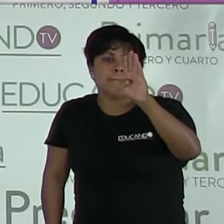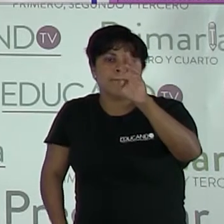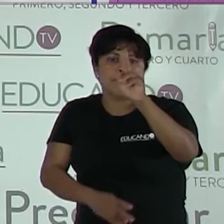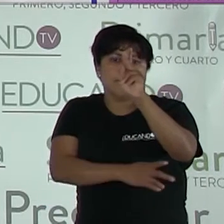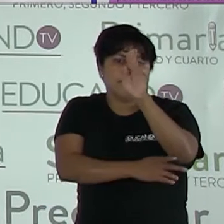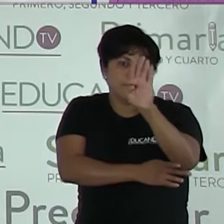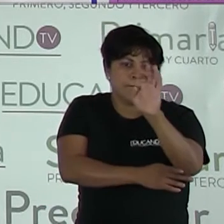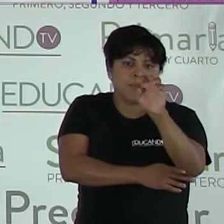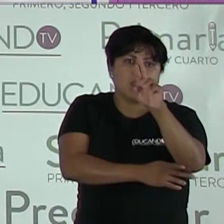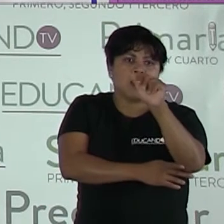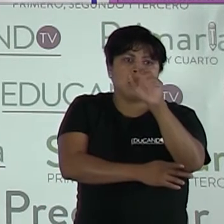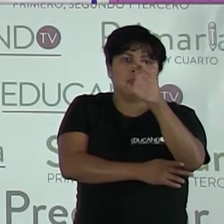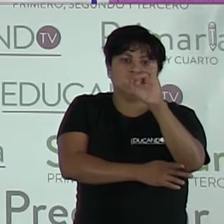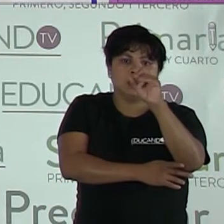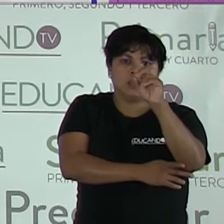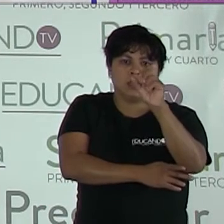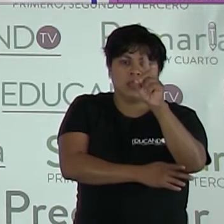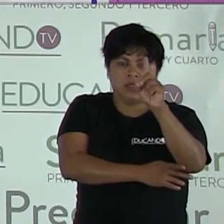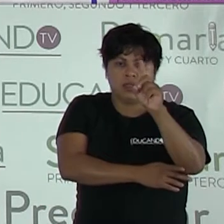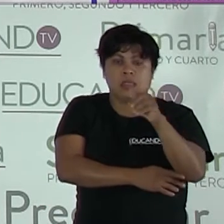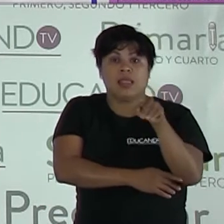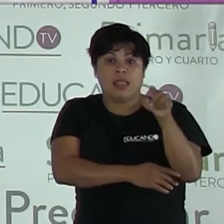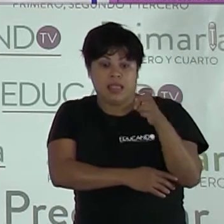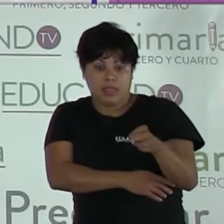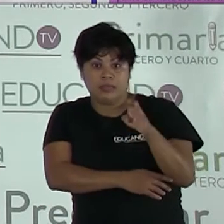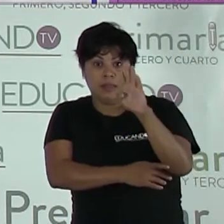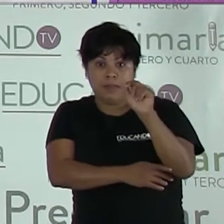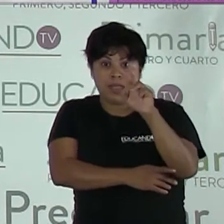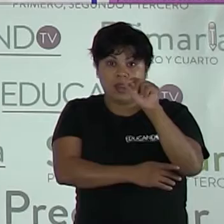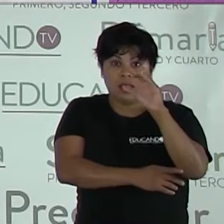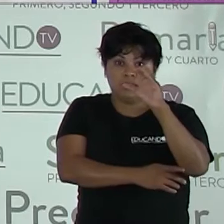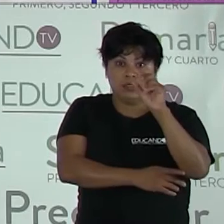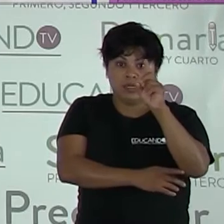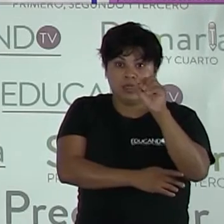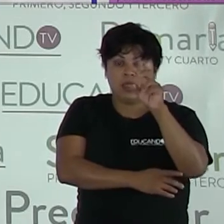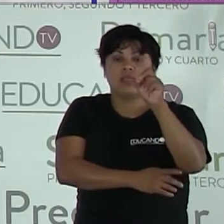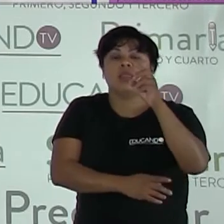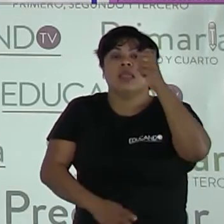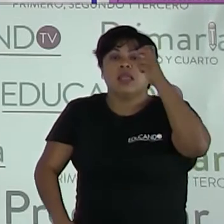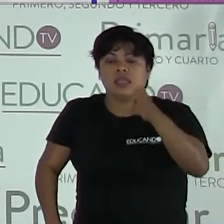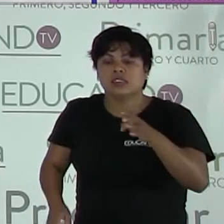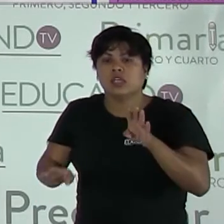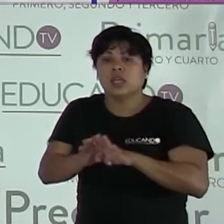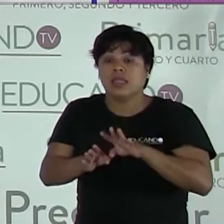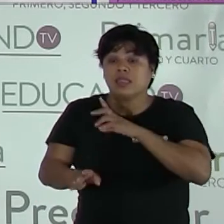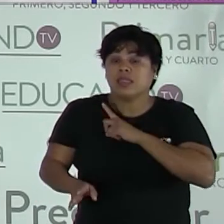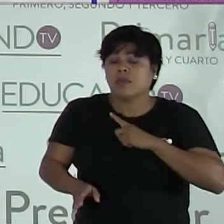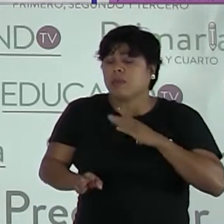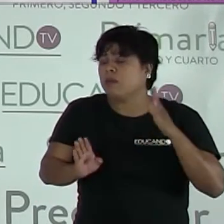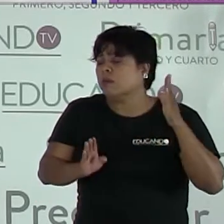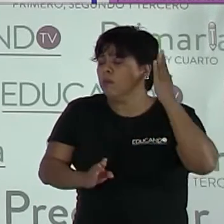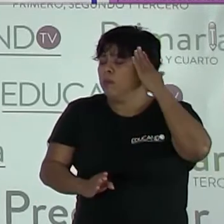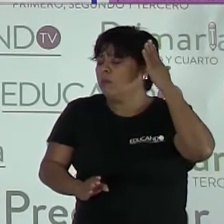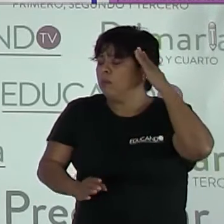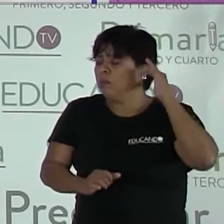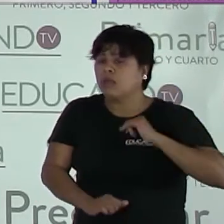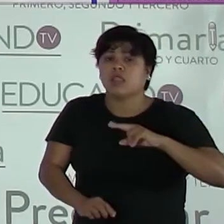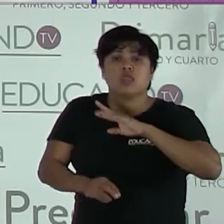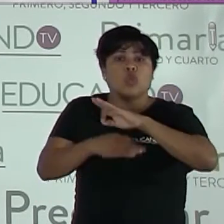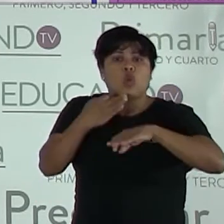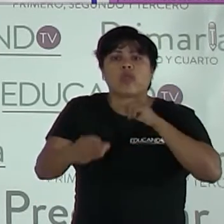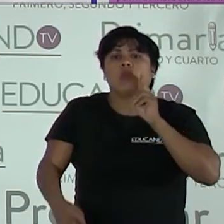veracidad. La veracidad es algo fundamental que toda noticia debe de